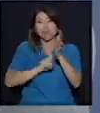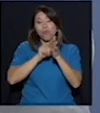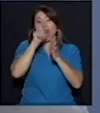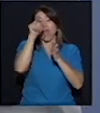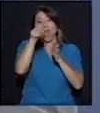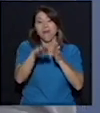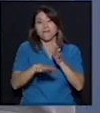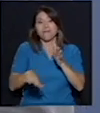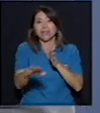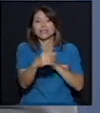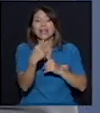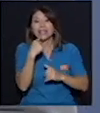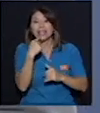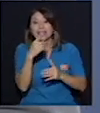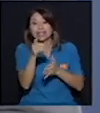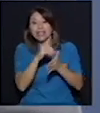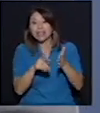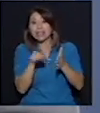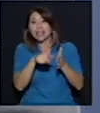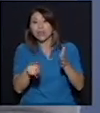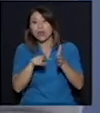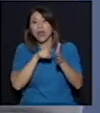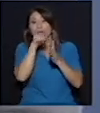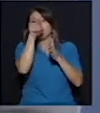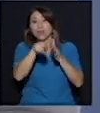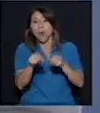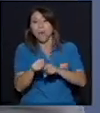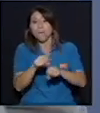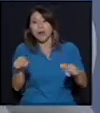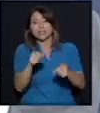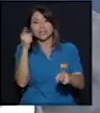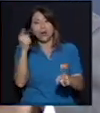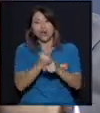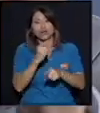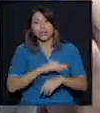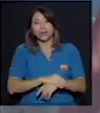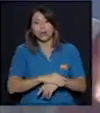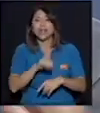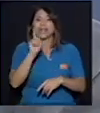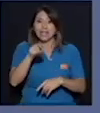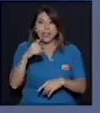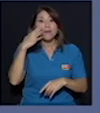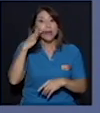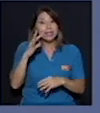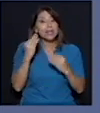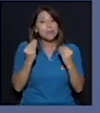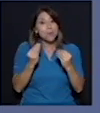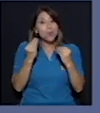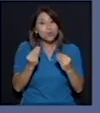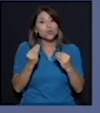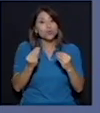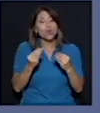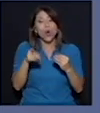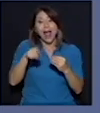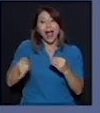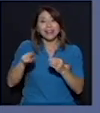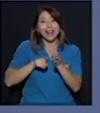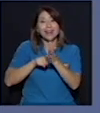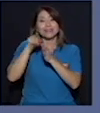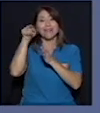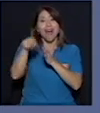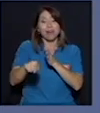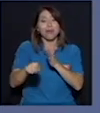el componente, el diseño de las bombas está correcto. Se debe parecer mucho el diseño al de las armas pakistaníes